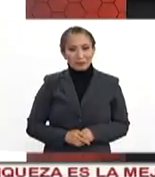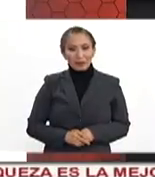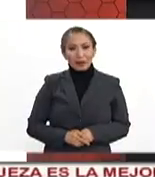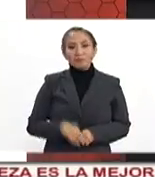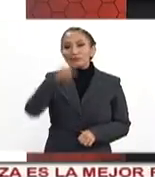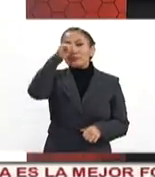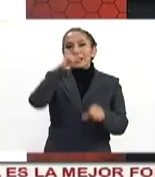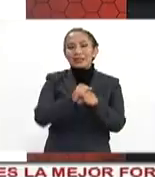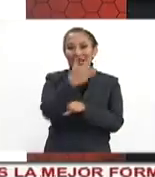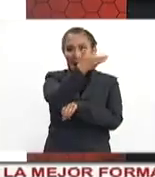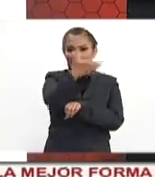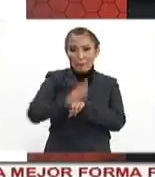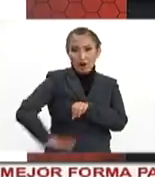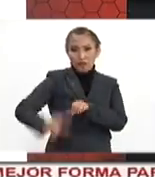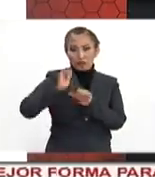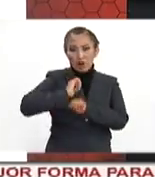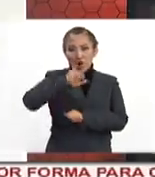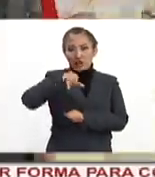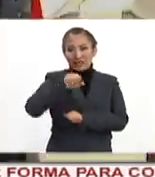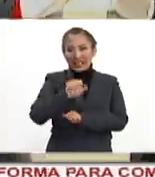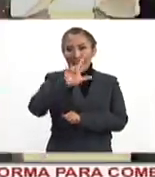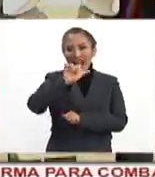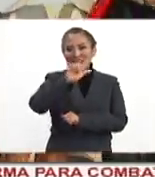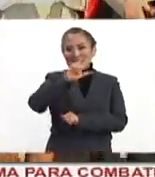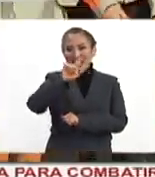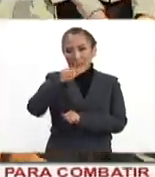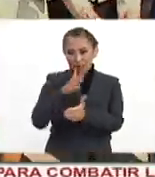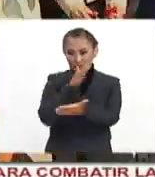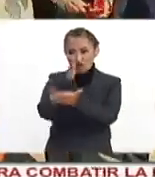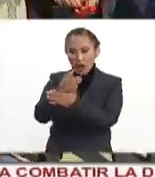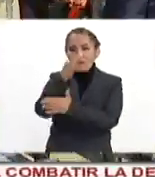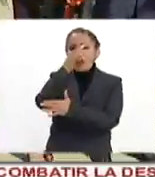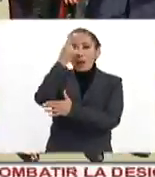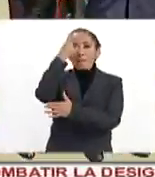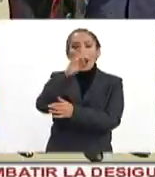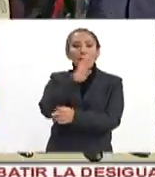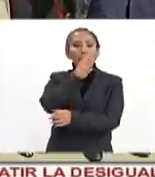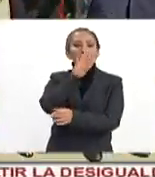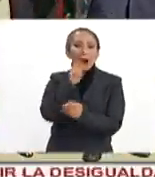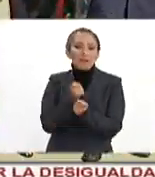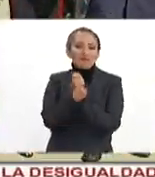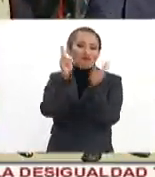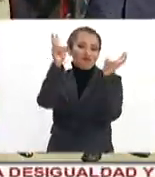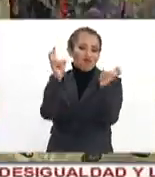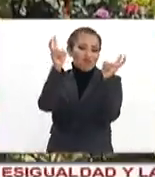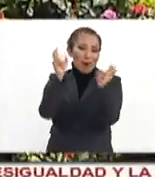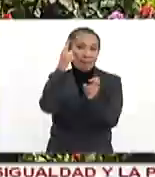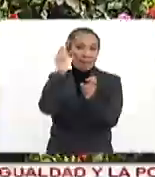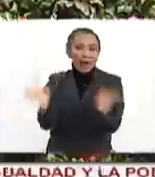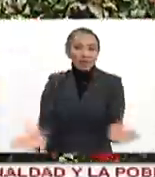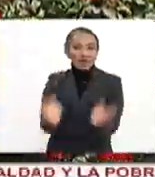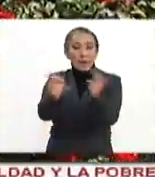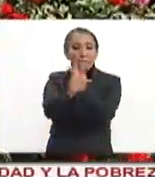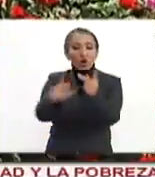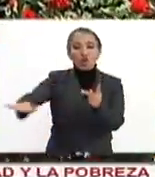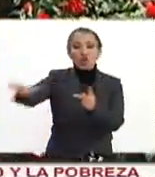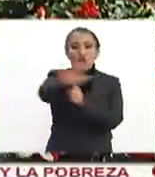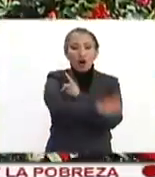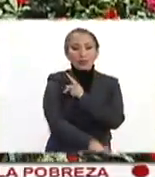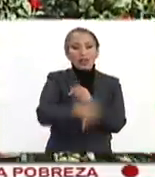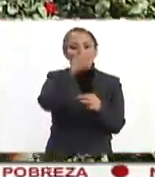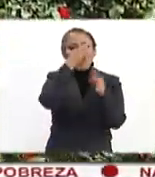El secretario de Agricultura, José Calzada, asistió al evento Flores para Mamá, enfocado a promover los productos de